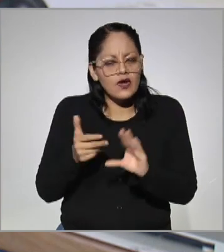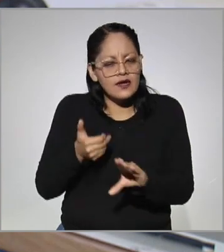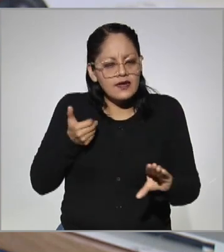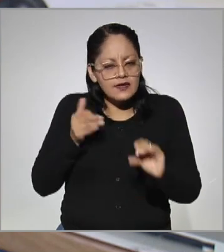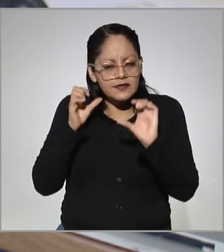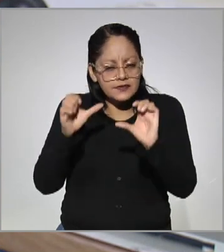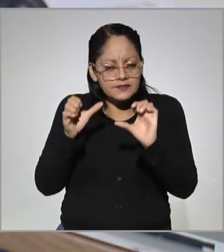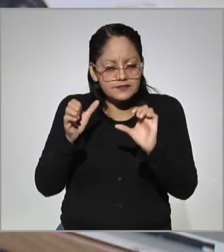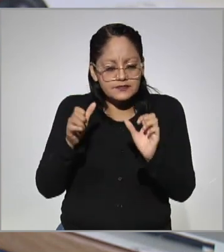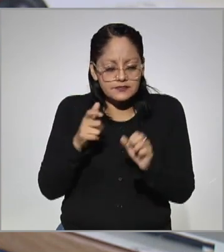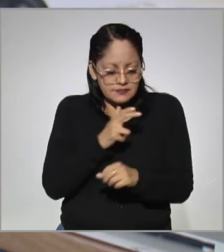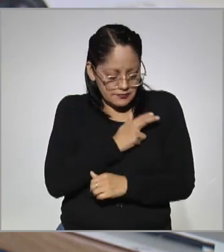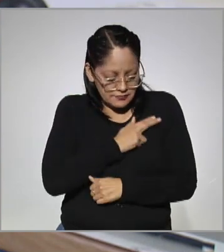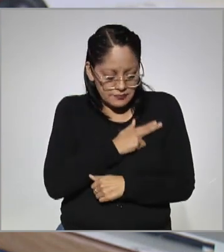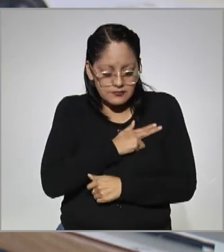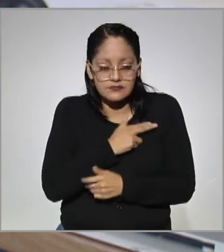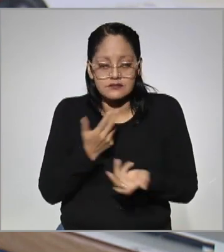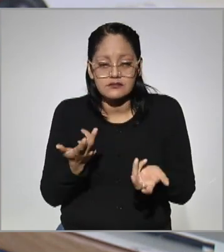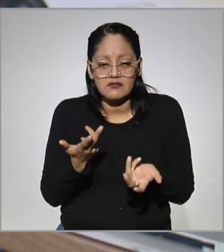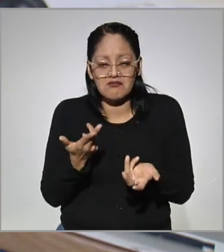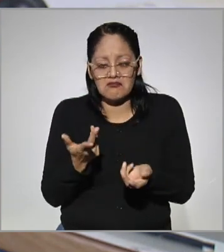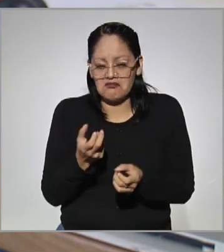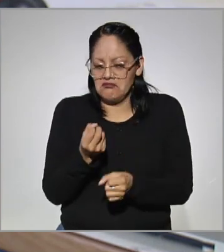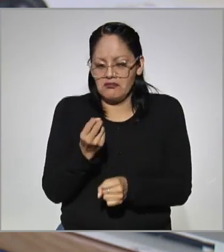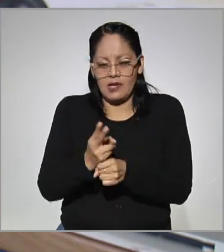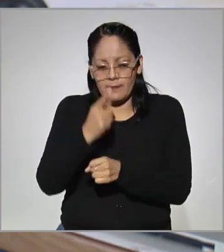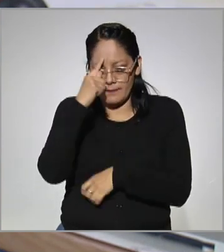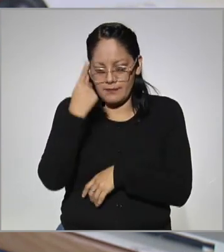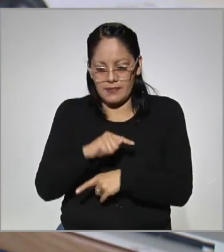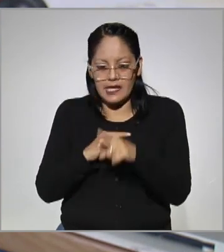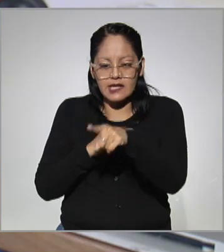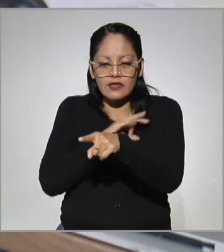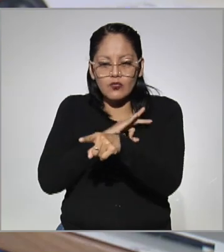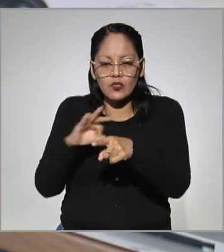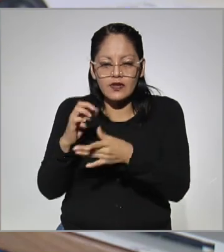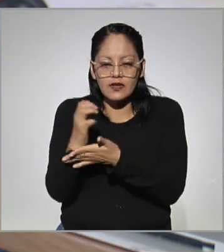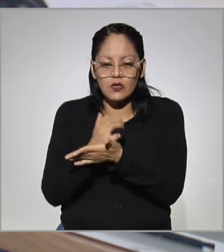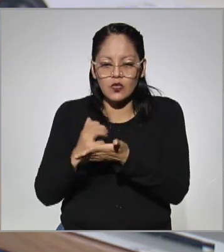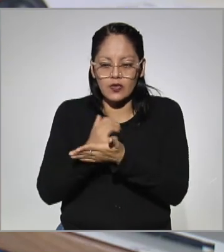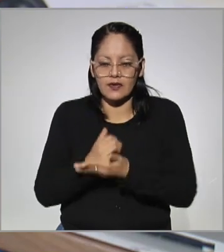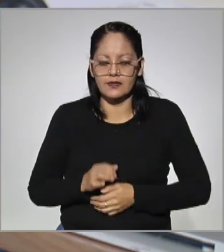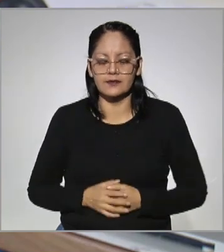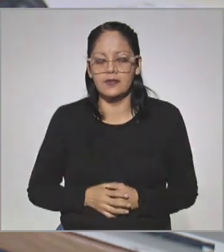detectar lesiones en etapa oportuna para que puedan ser totalmente curables.